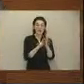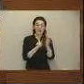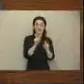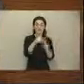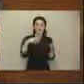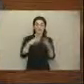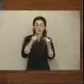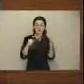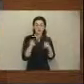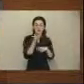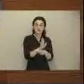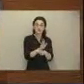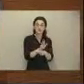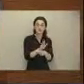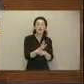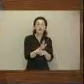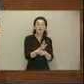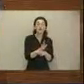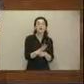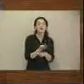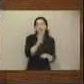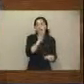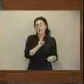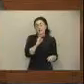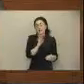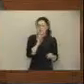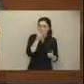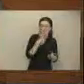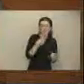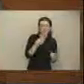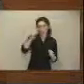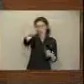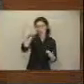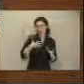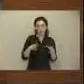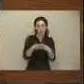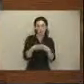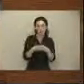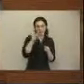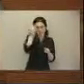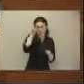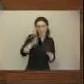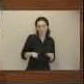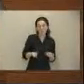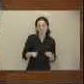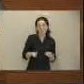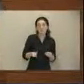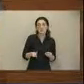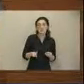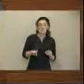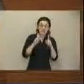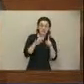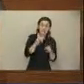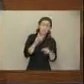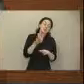Foro Asturias, al menos en la opinión de nuestro grupo, y creo que también me puedo hacer, en este caso,